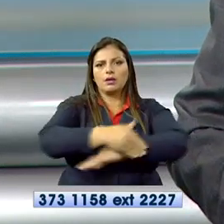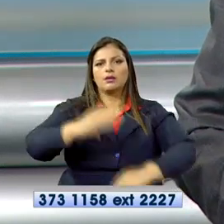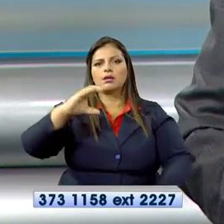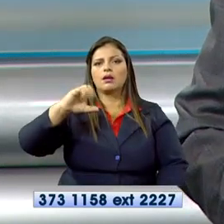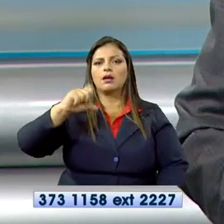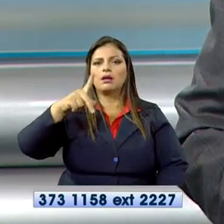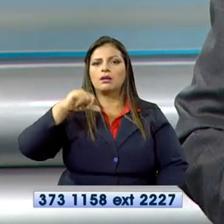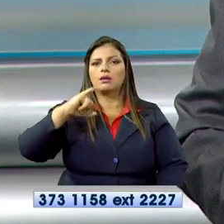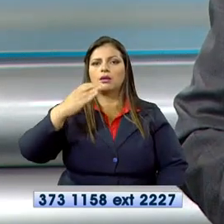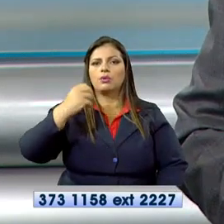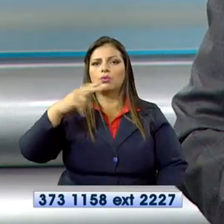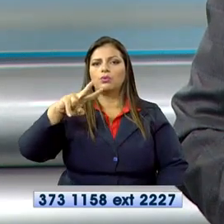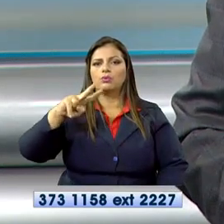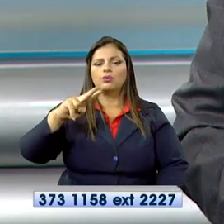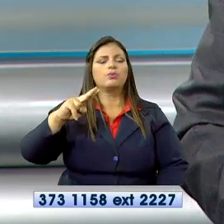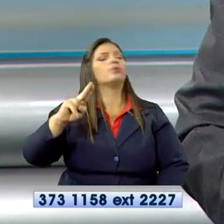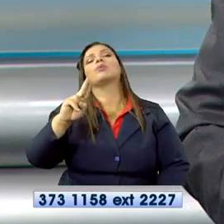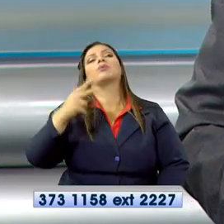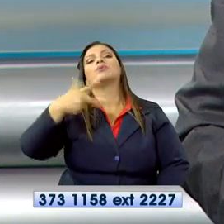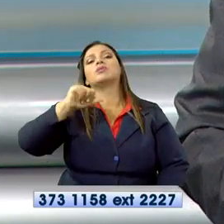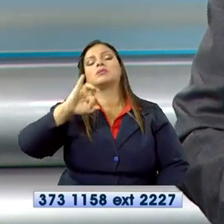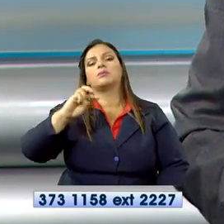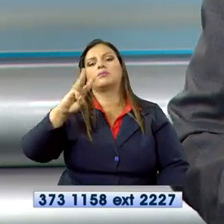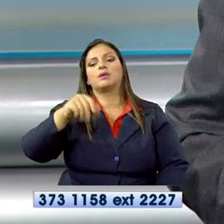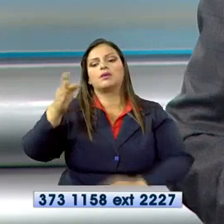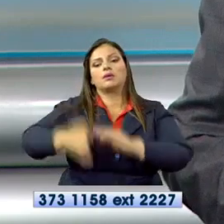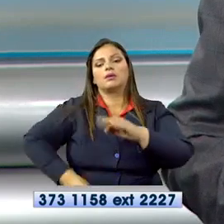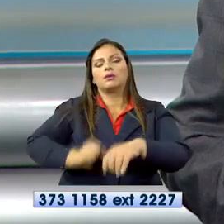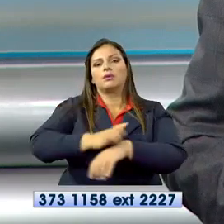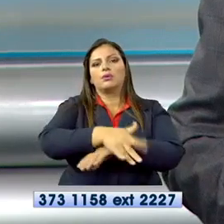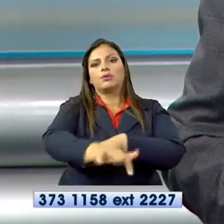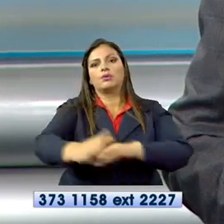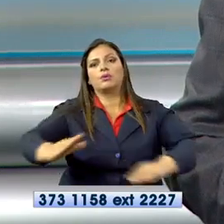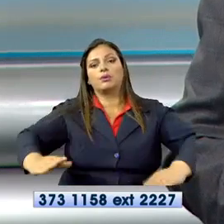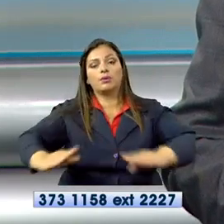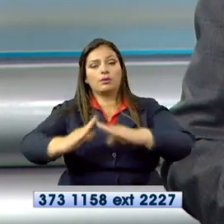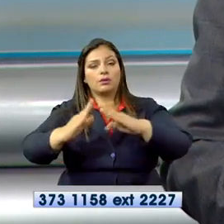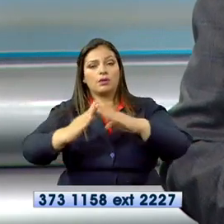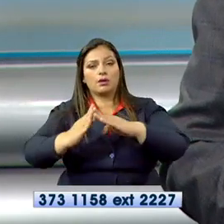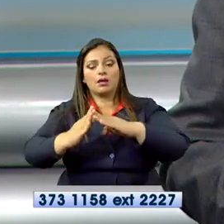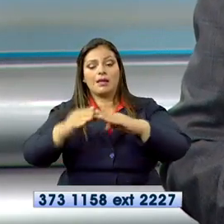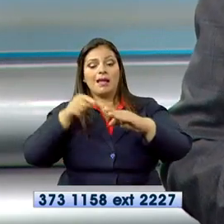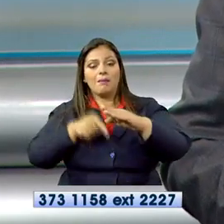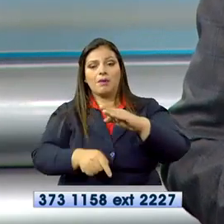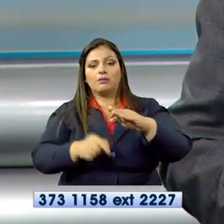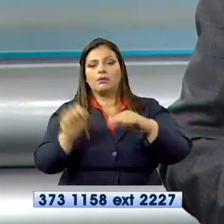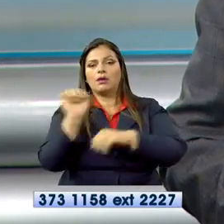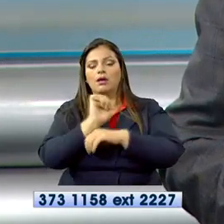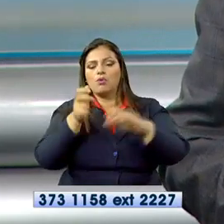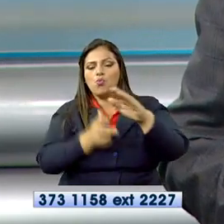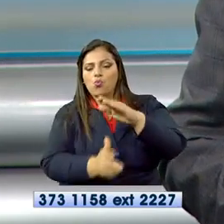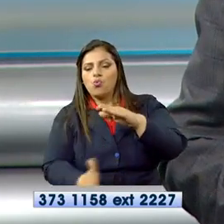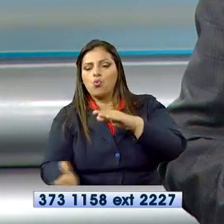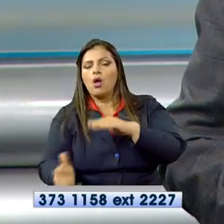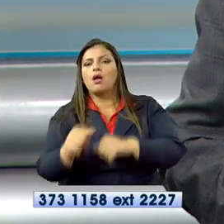alarma entre los habitantes del sector. Se presume que un cortocircuito habría provocado las llamas.